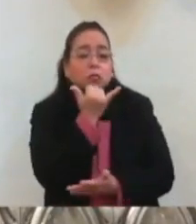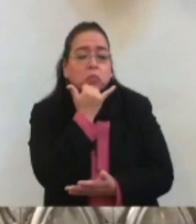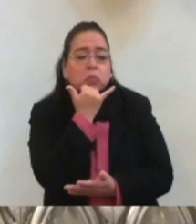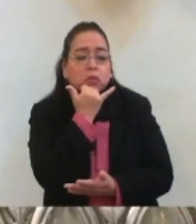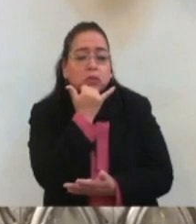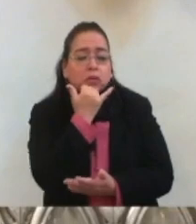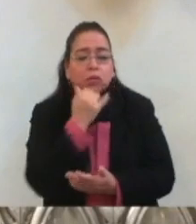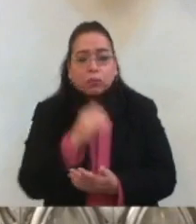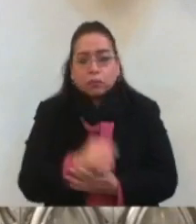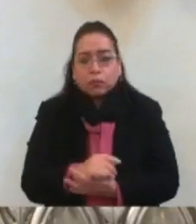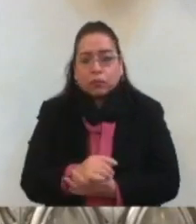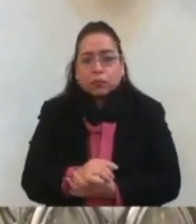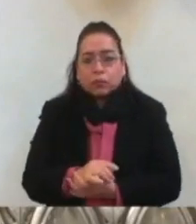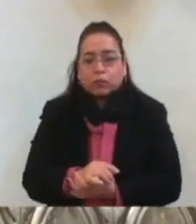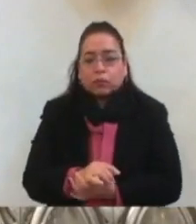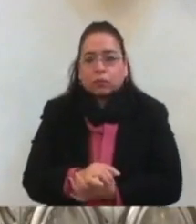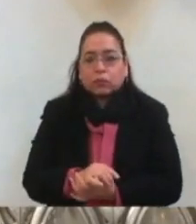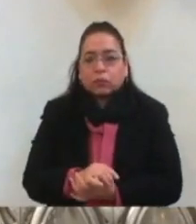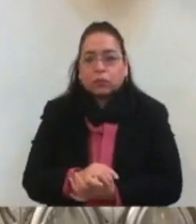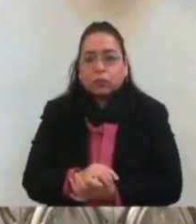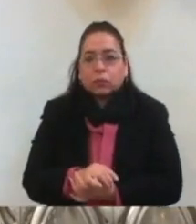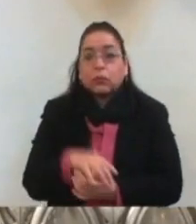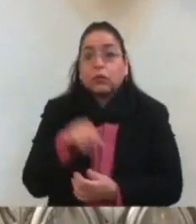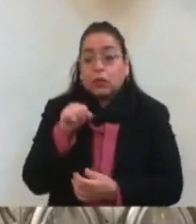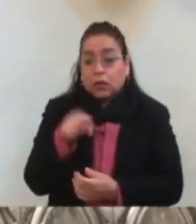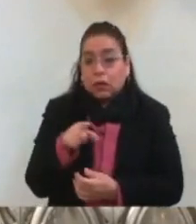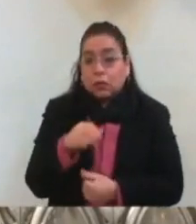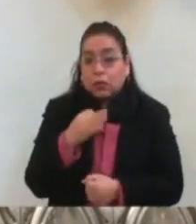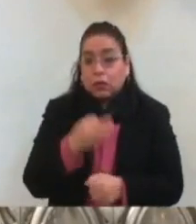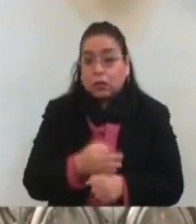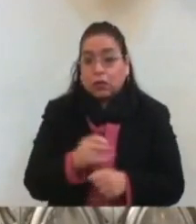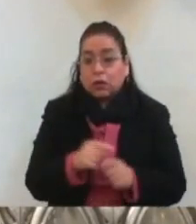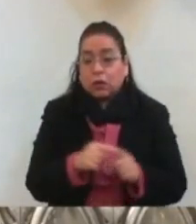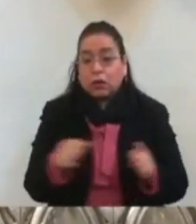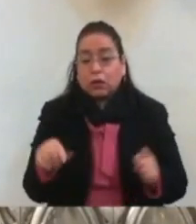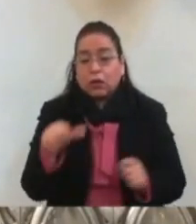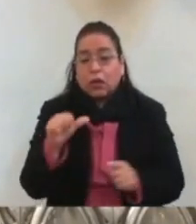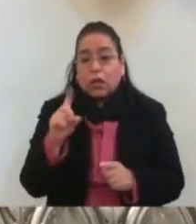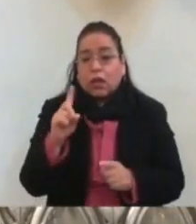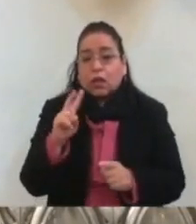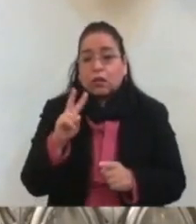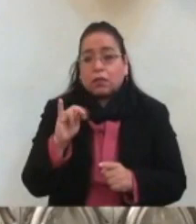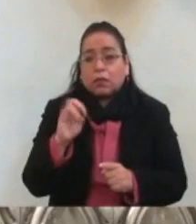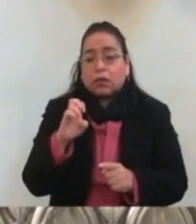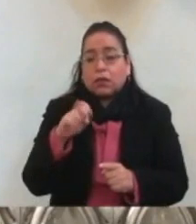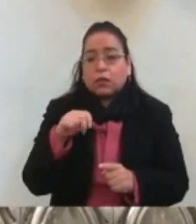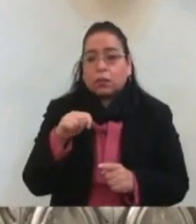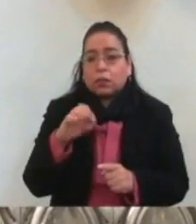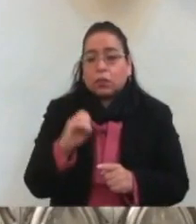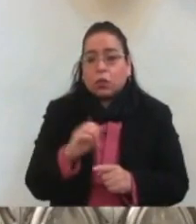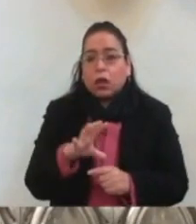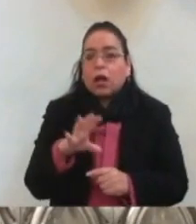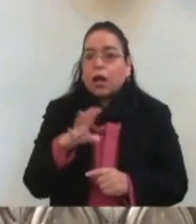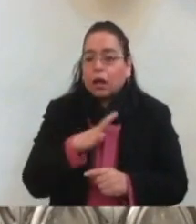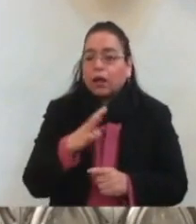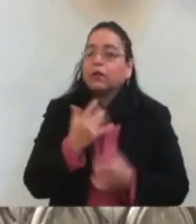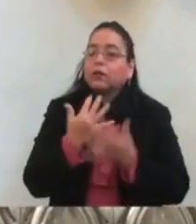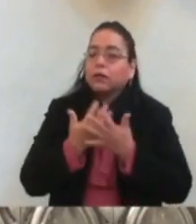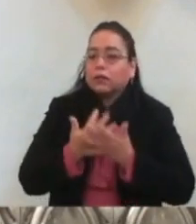pero también este tiempo debe ser de esperanza